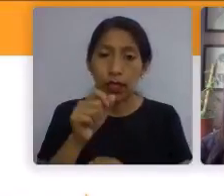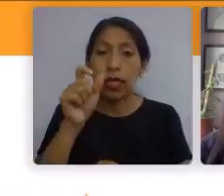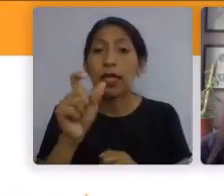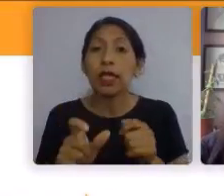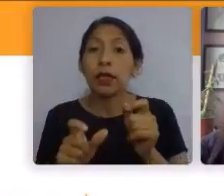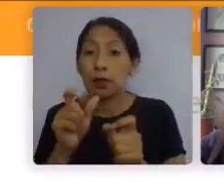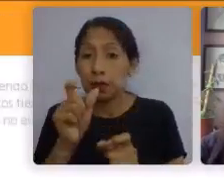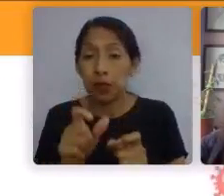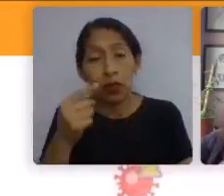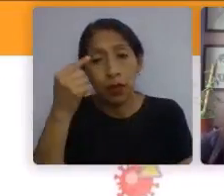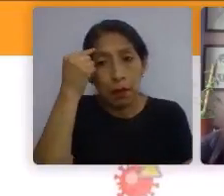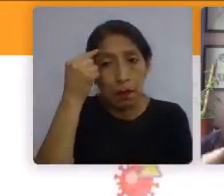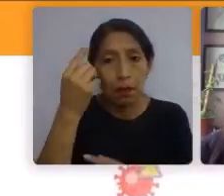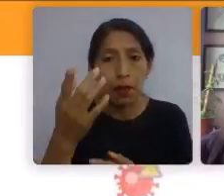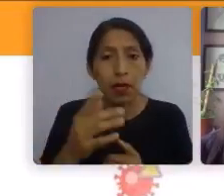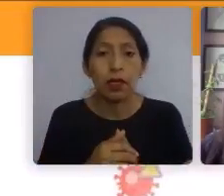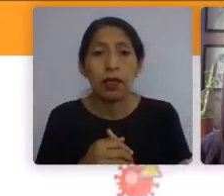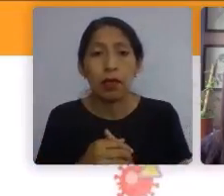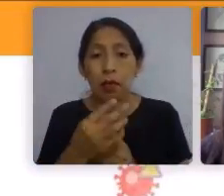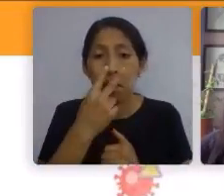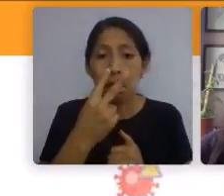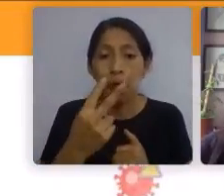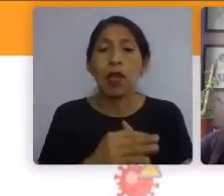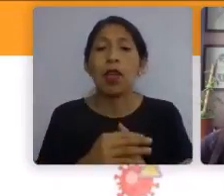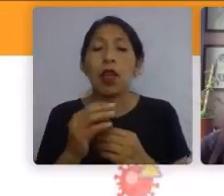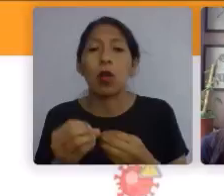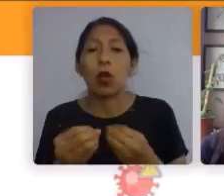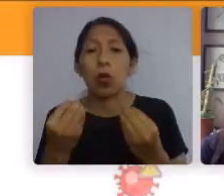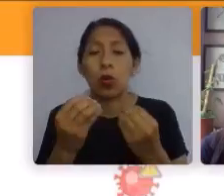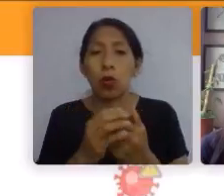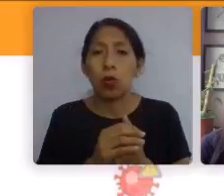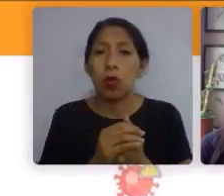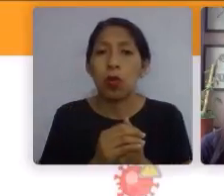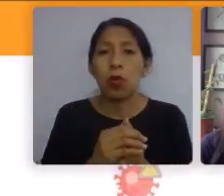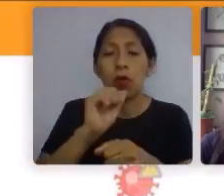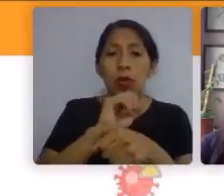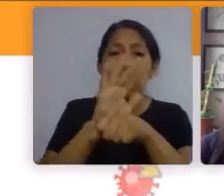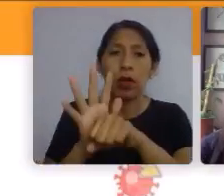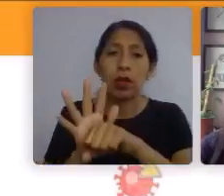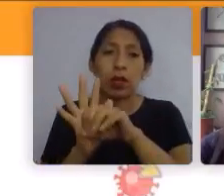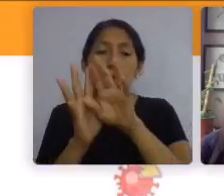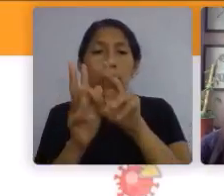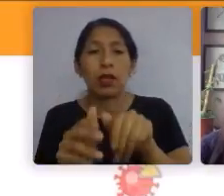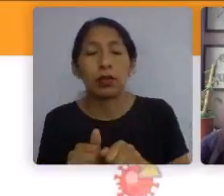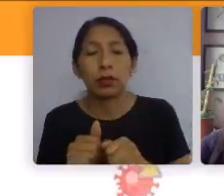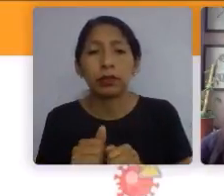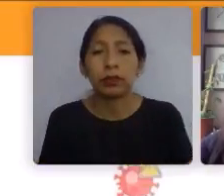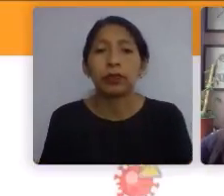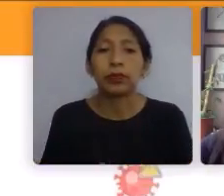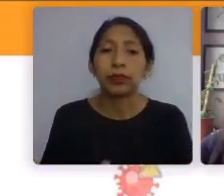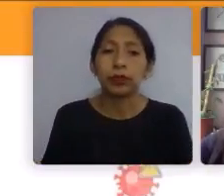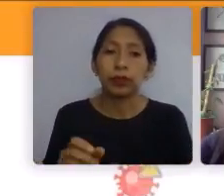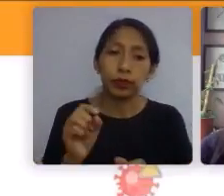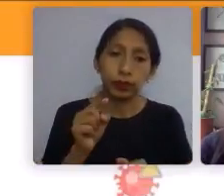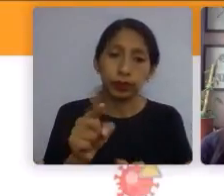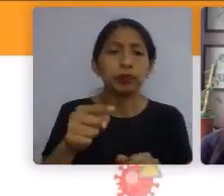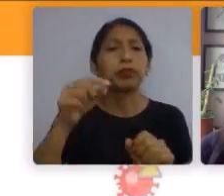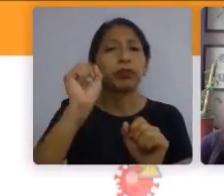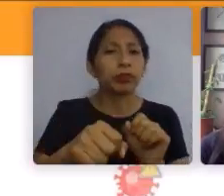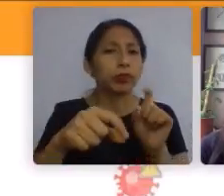perspectivas, obviamente, viendo cómo va evolucionando la nueva pandemia, que justamente lo vemos en el gráfico que está aquí, son